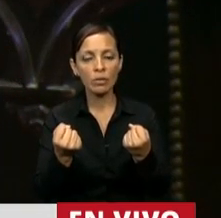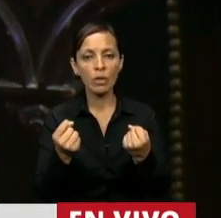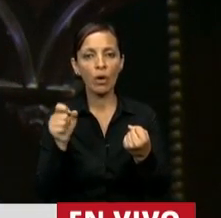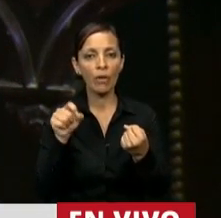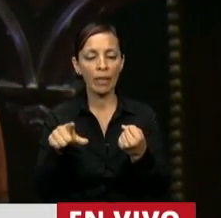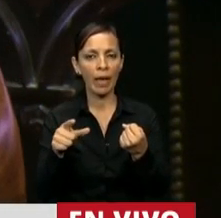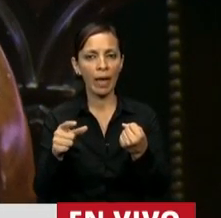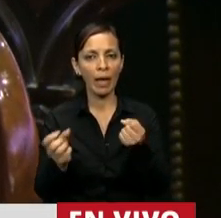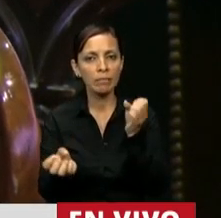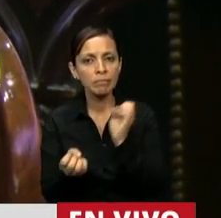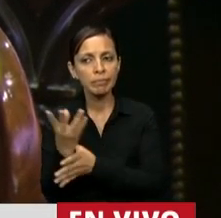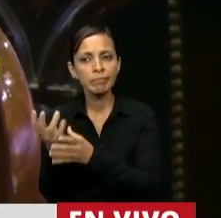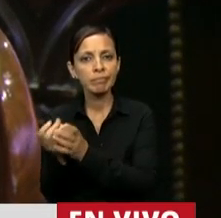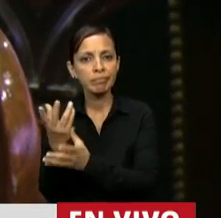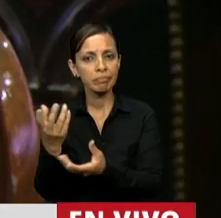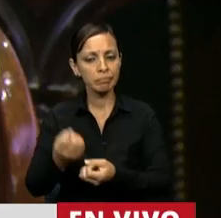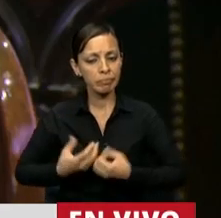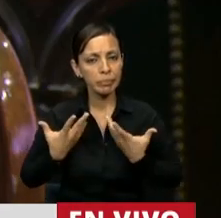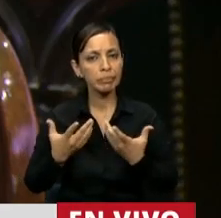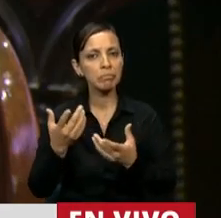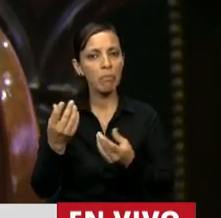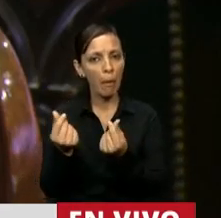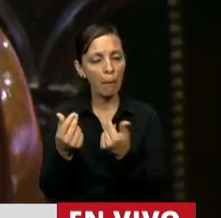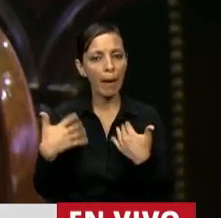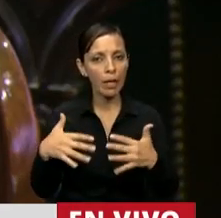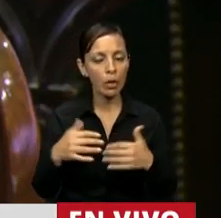iniciativas muy valiosas y del trabajo